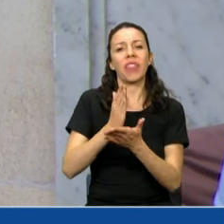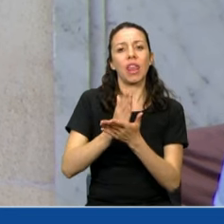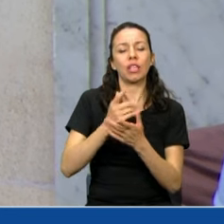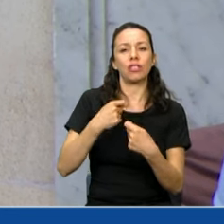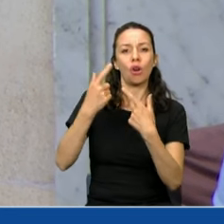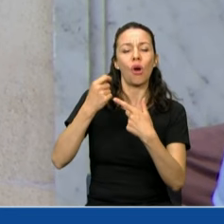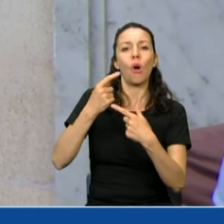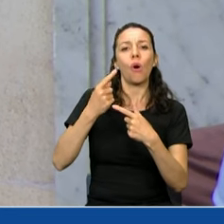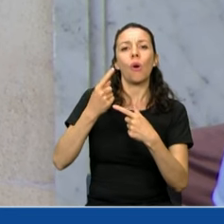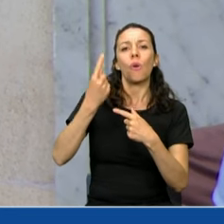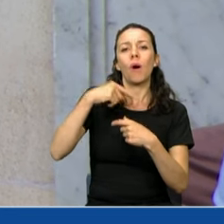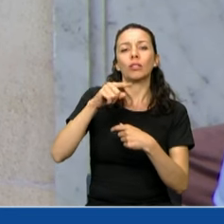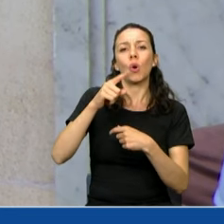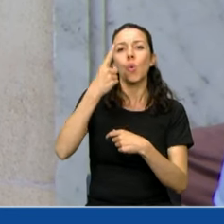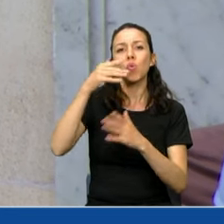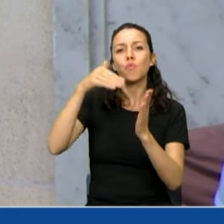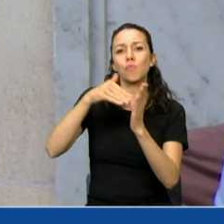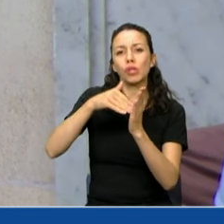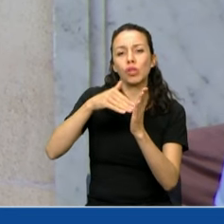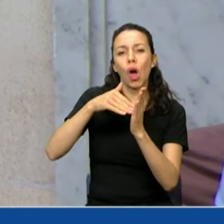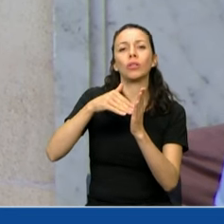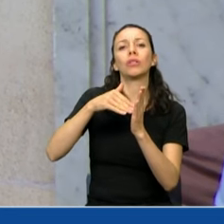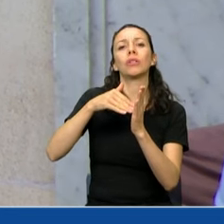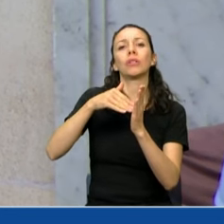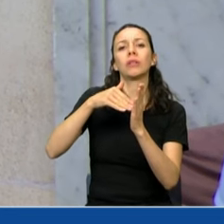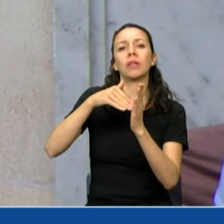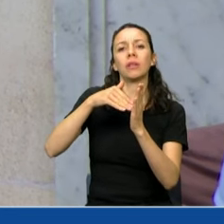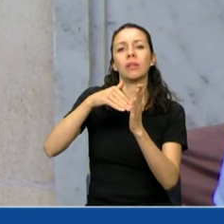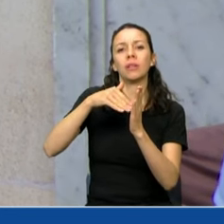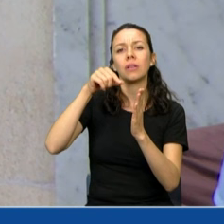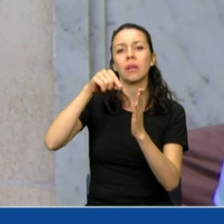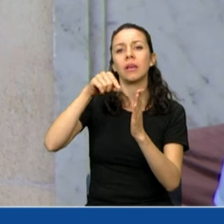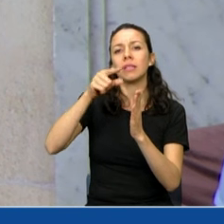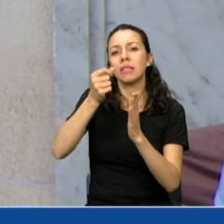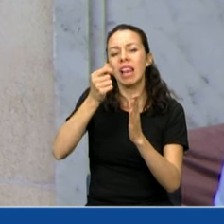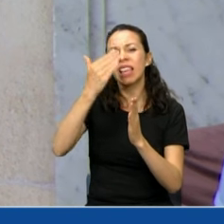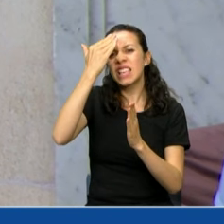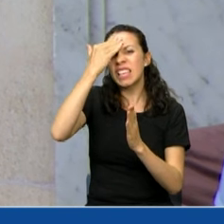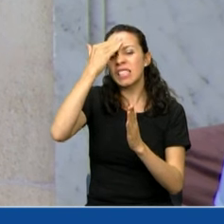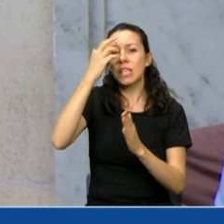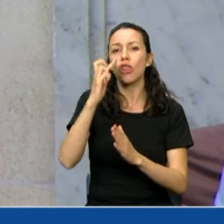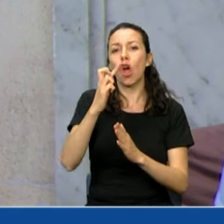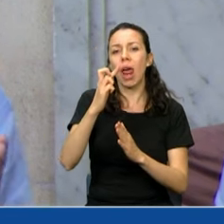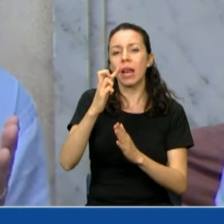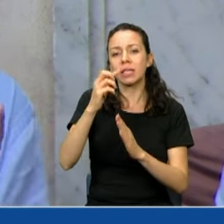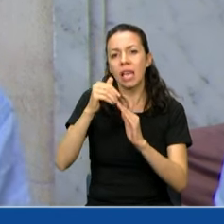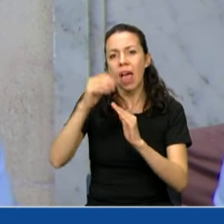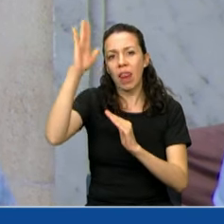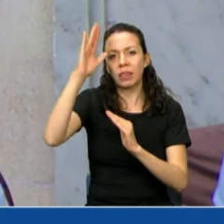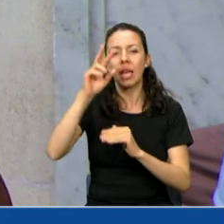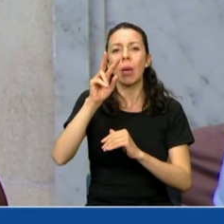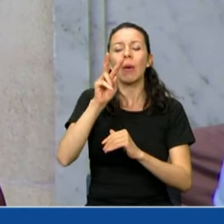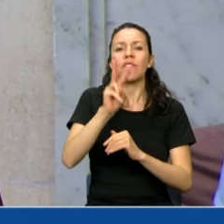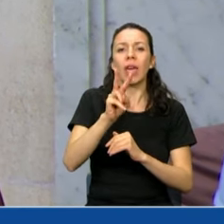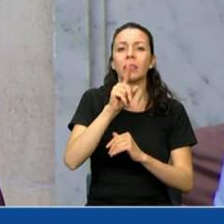de btu se esté en un precio de 15 en adelante se